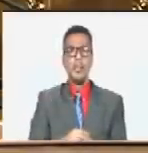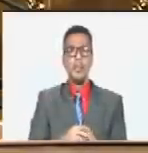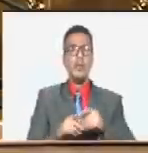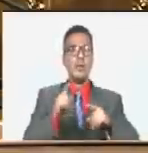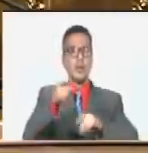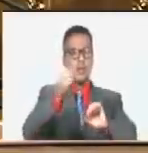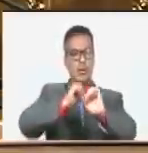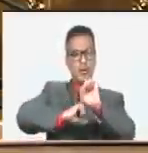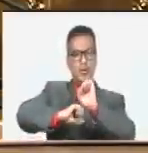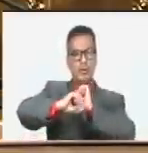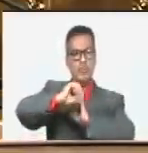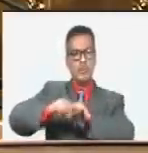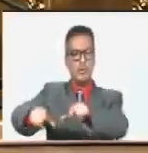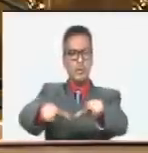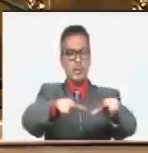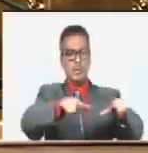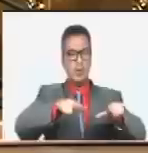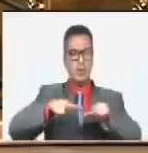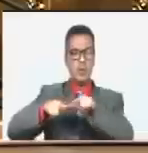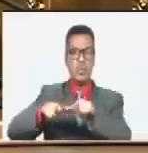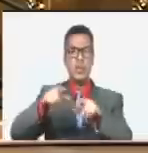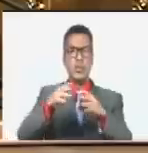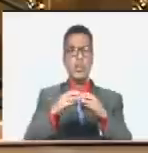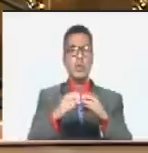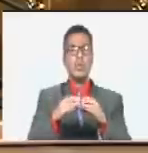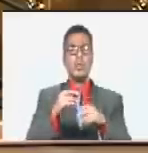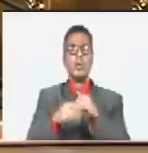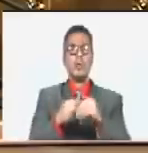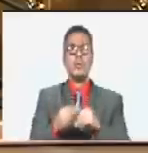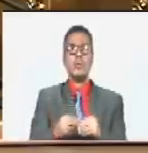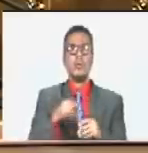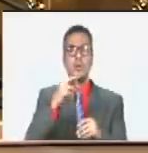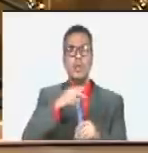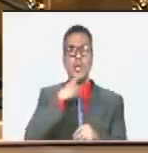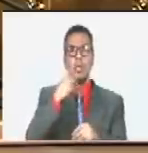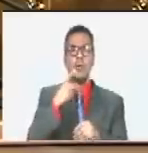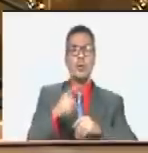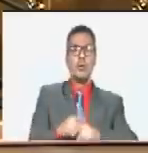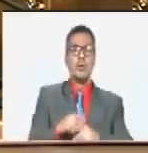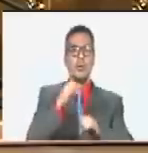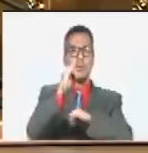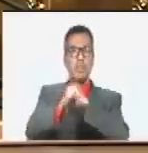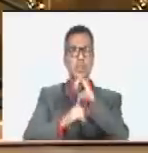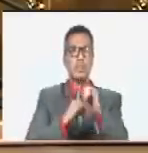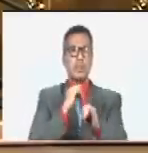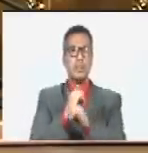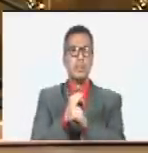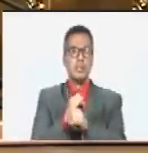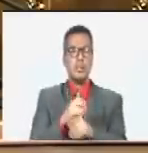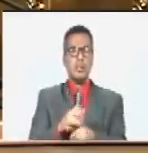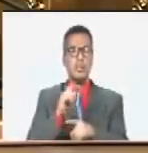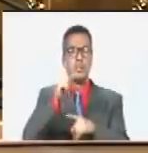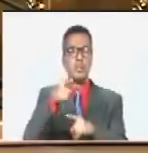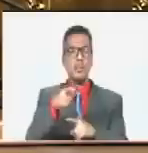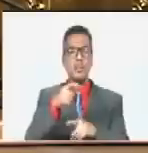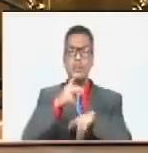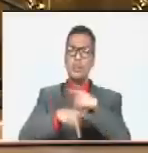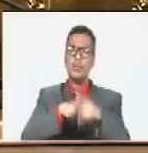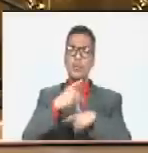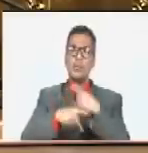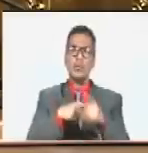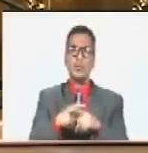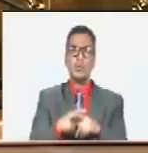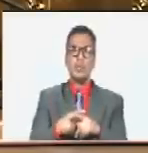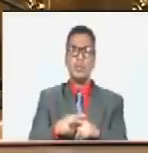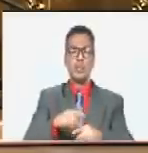del territorio Esequibo en el marco de la política internacional de paz, el desarrollo y consolidación de